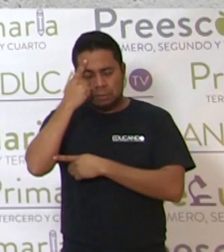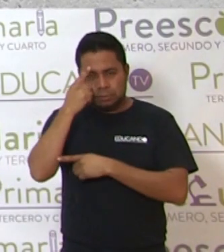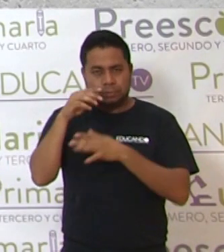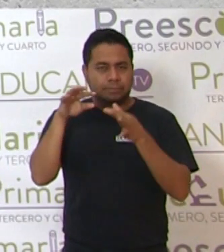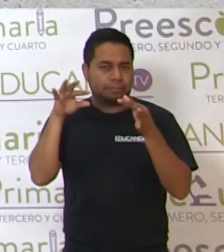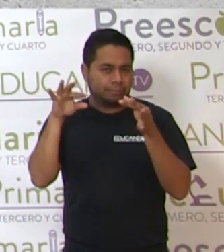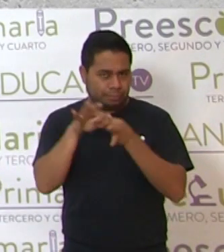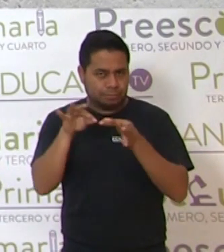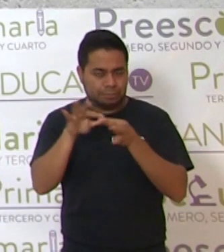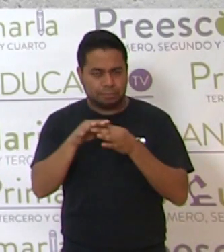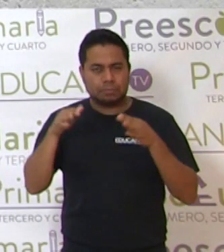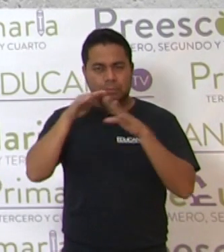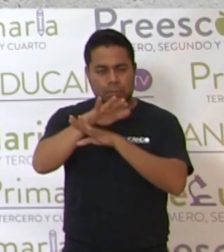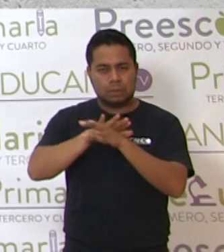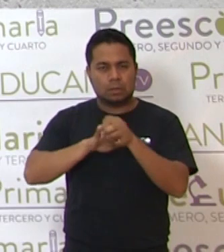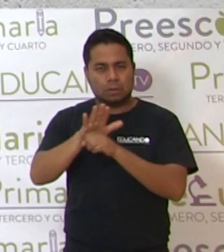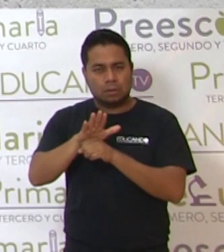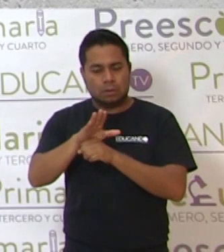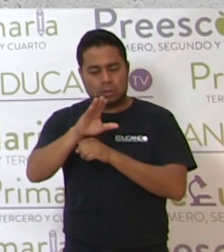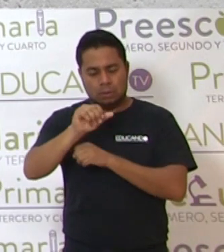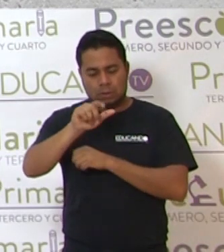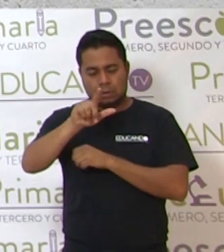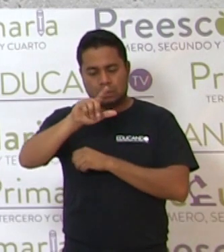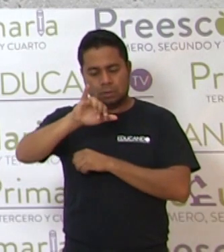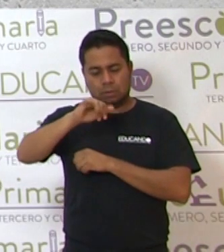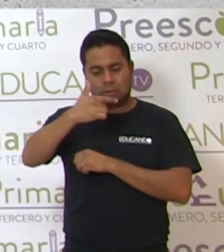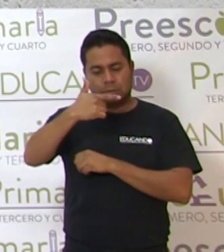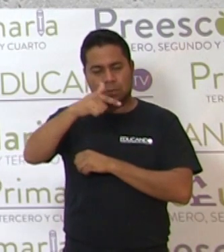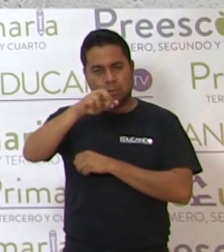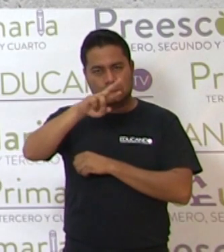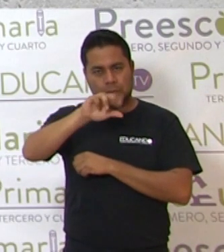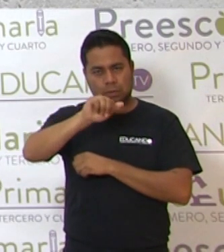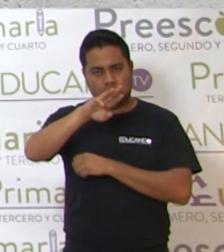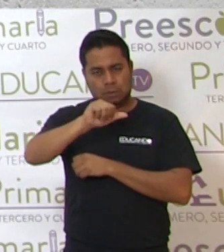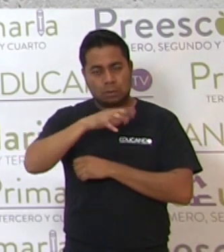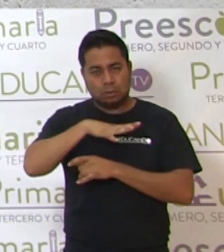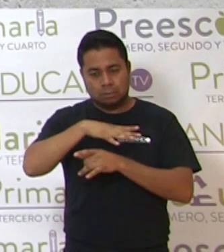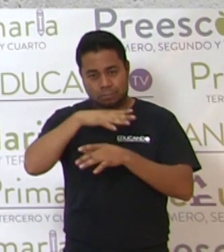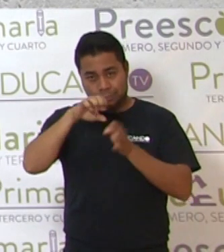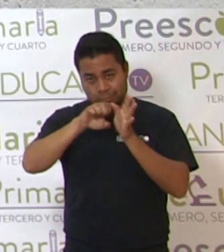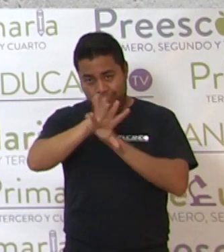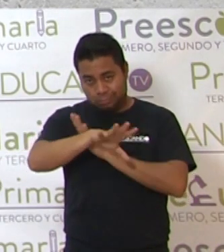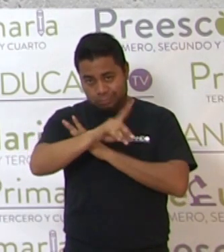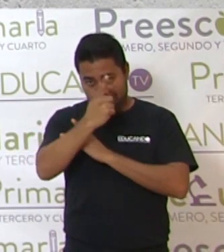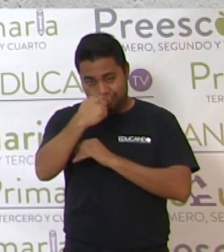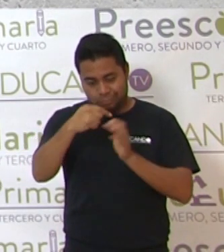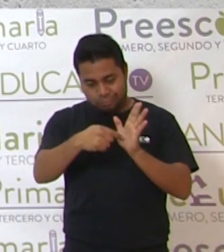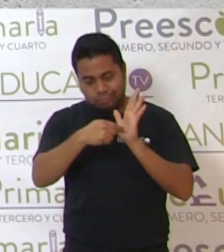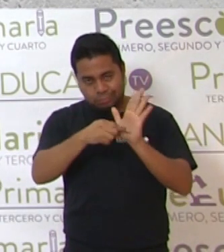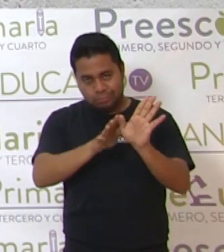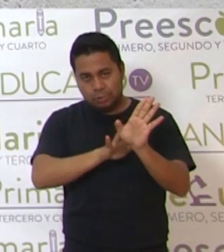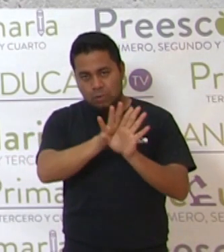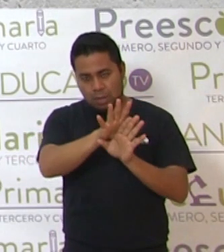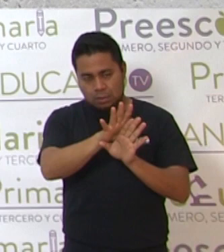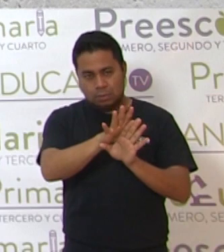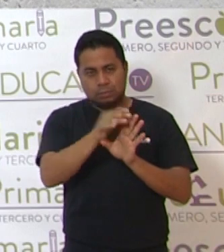platicando sobre el caligrama. El primer ejemplo que te traigo es